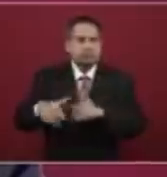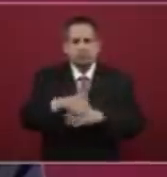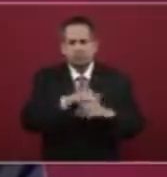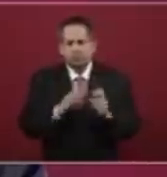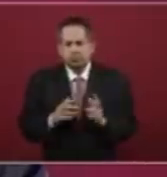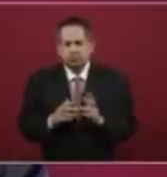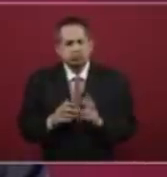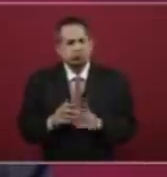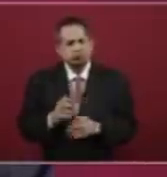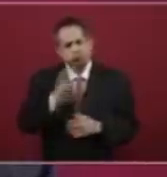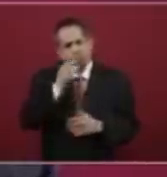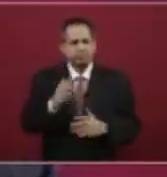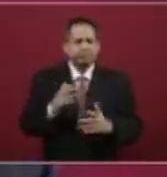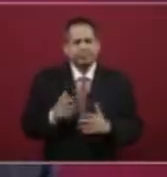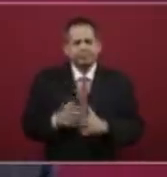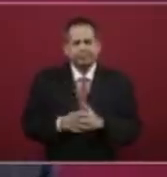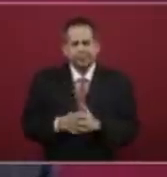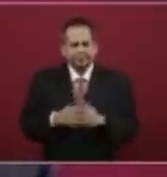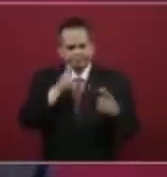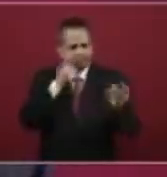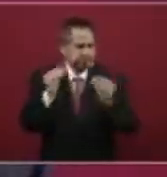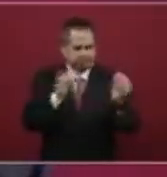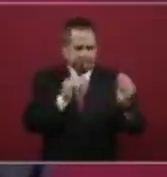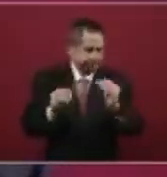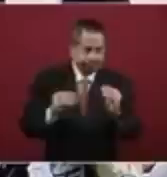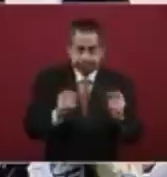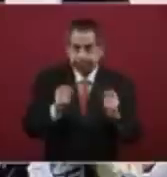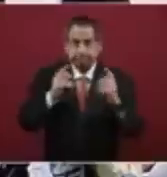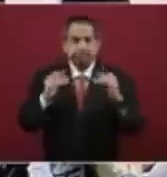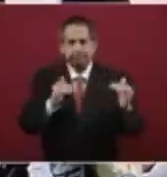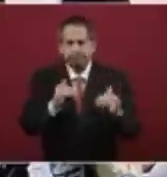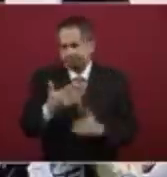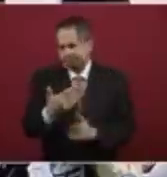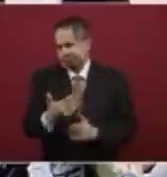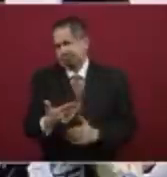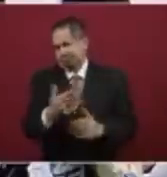un buen debate.